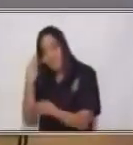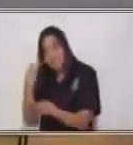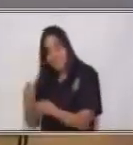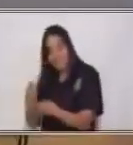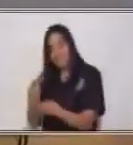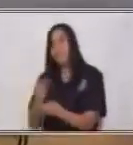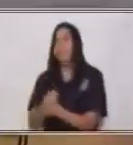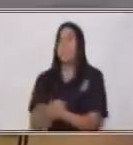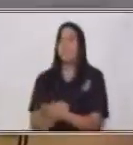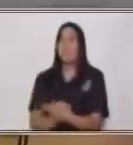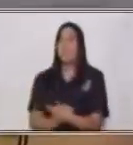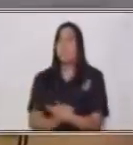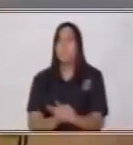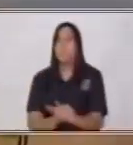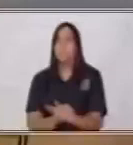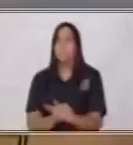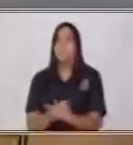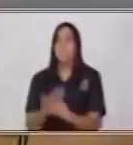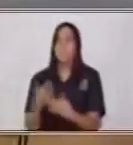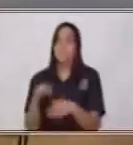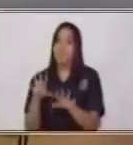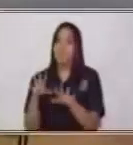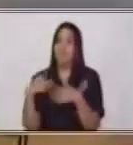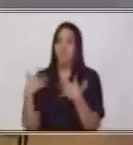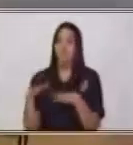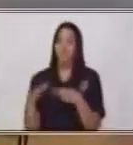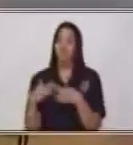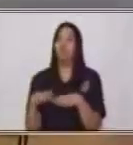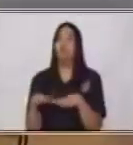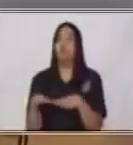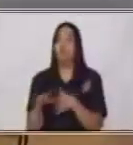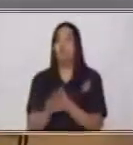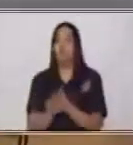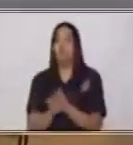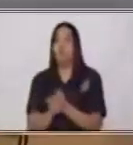aquí. Es algo muy valioso.